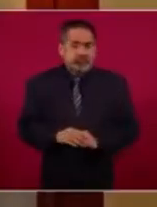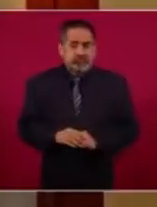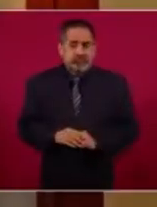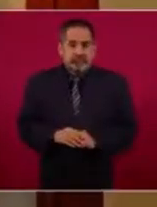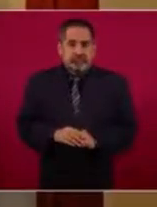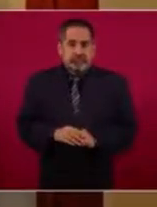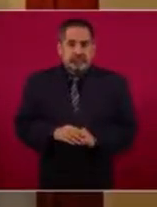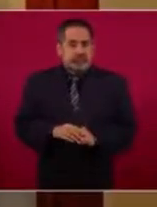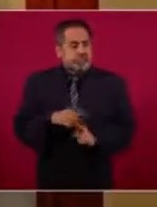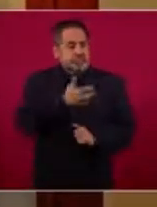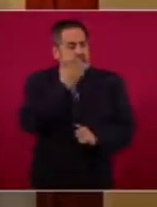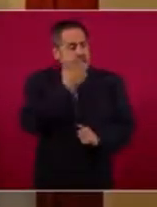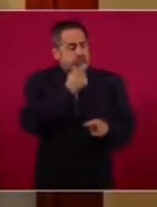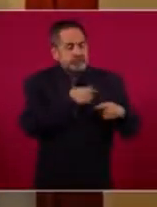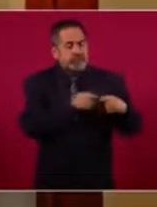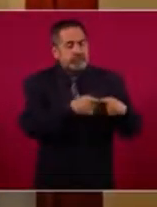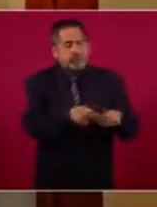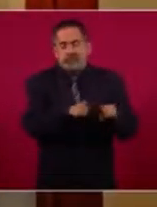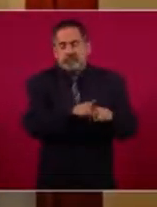del conservadurismo,